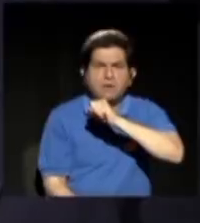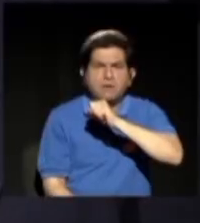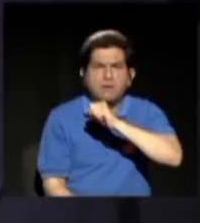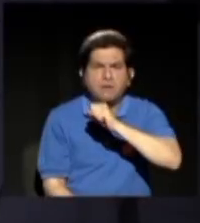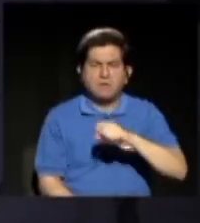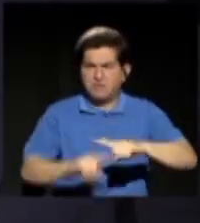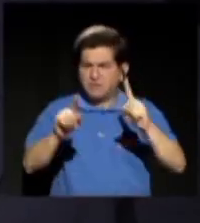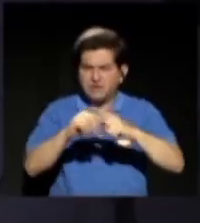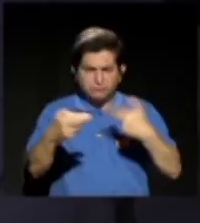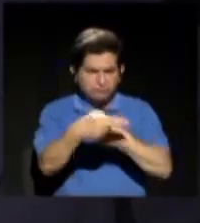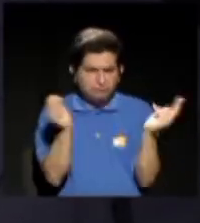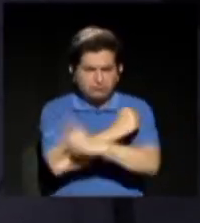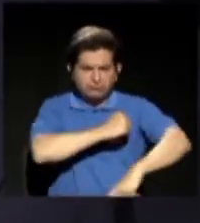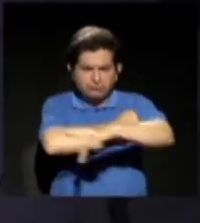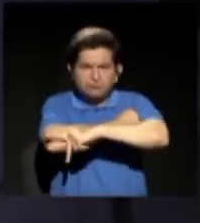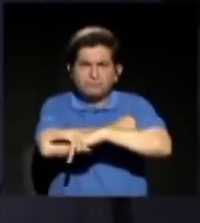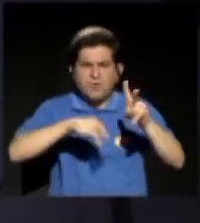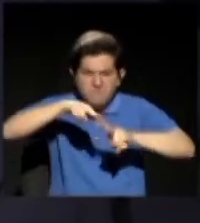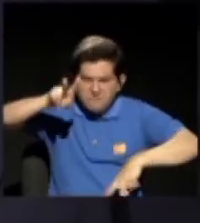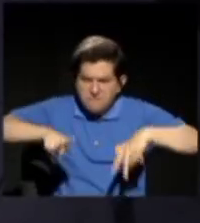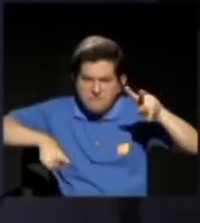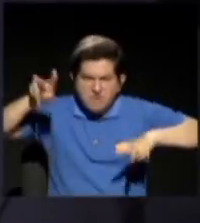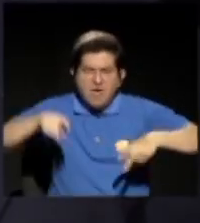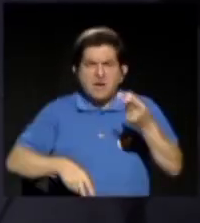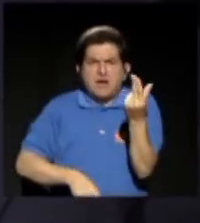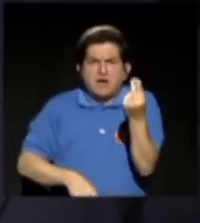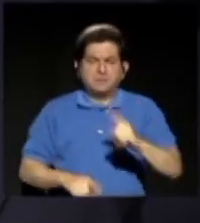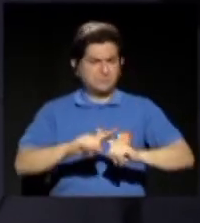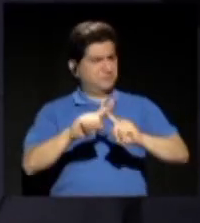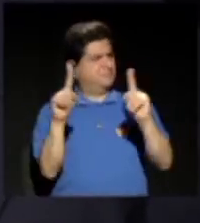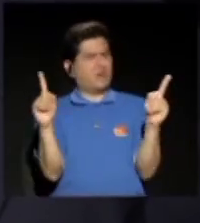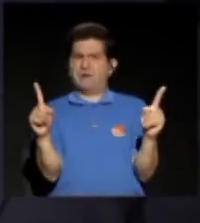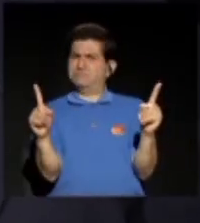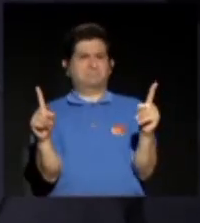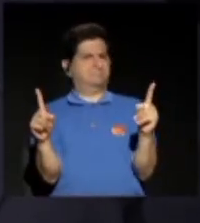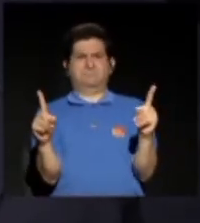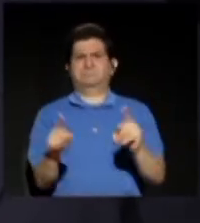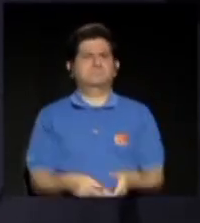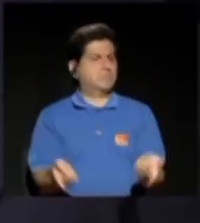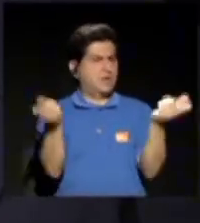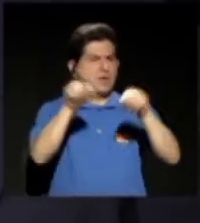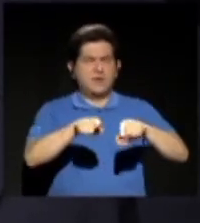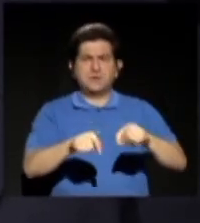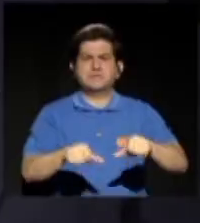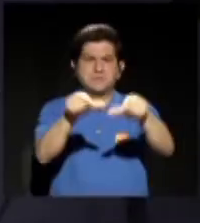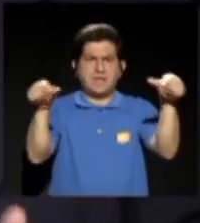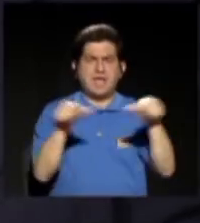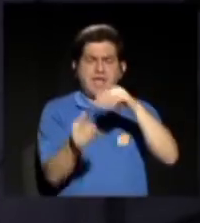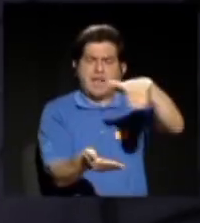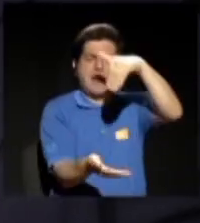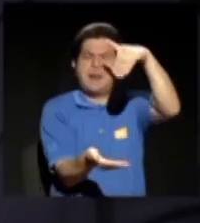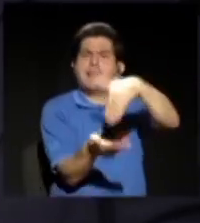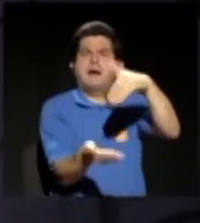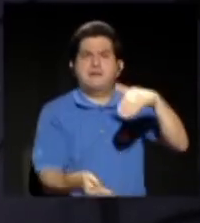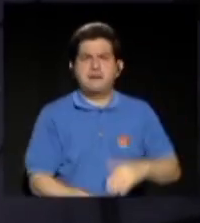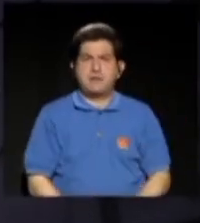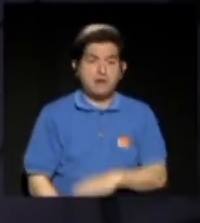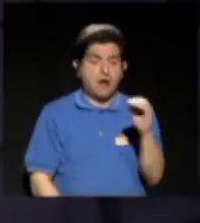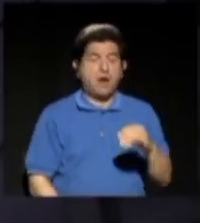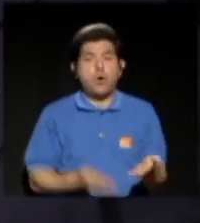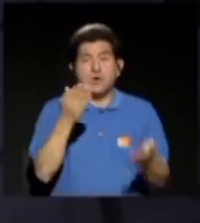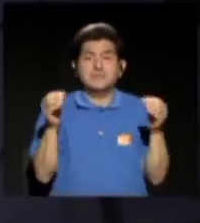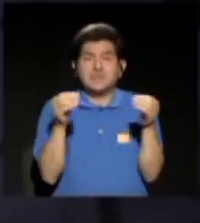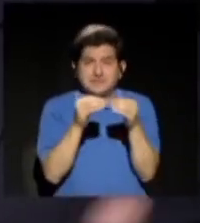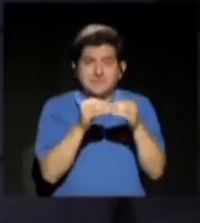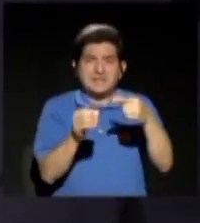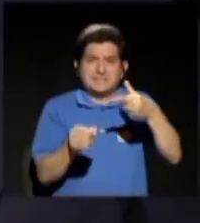en otras regiones del país la variación de los precios es un poco diferente a la que se da en la región central, o efectivamente, o más concentrado en el